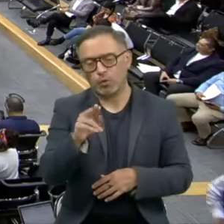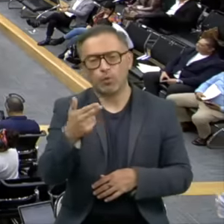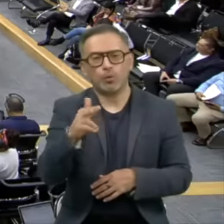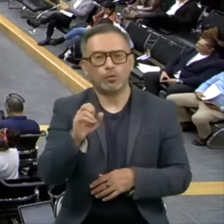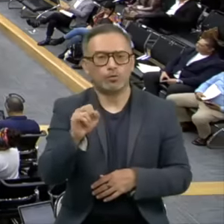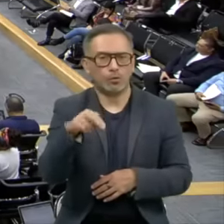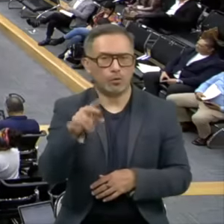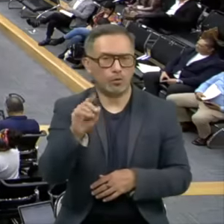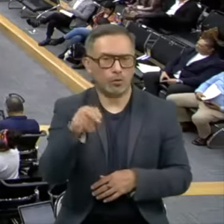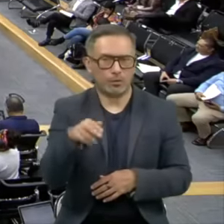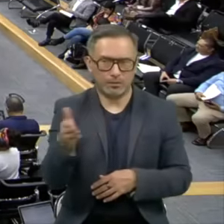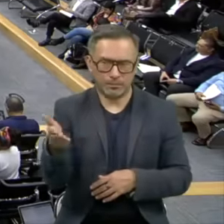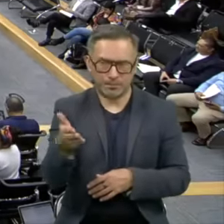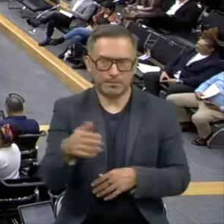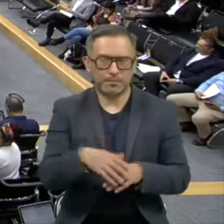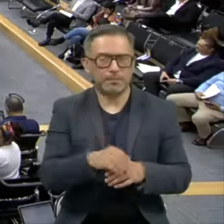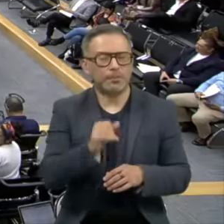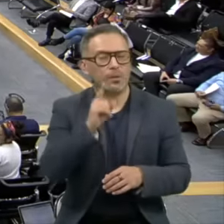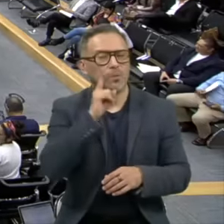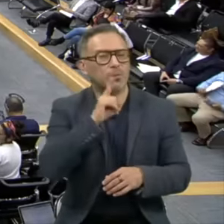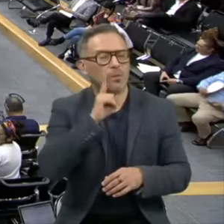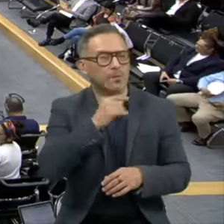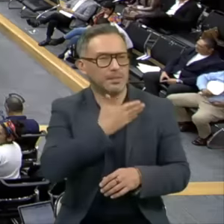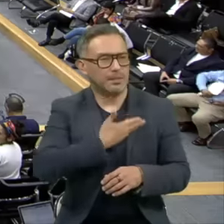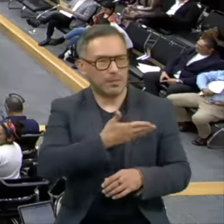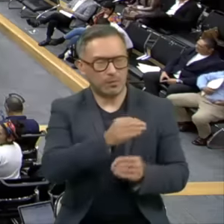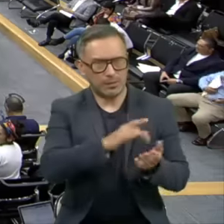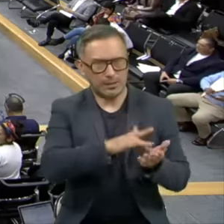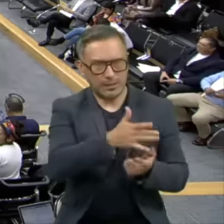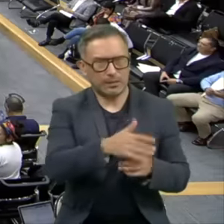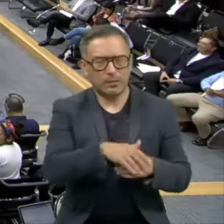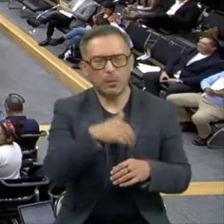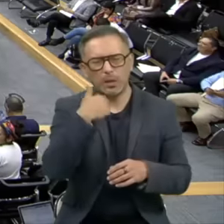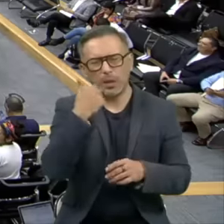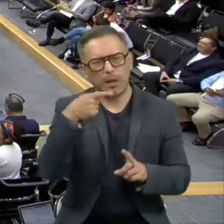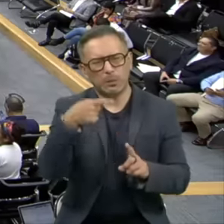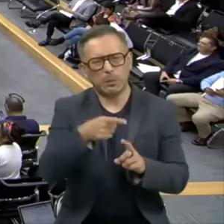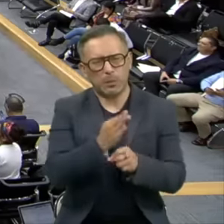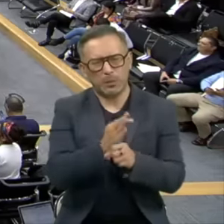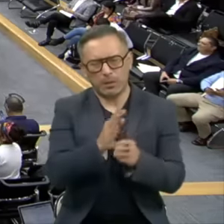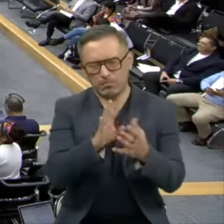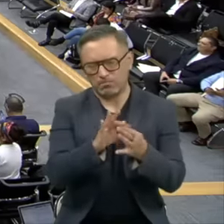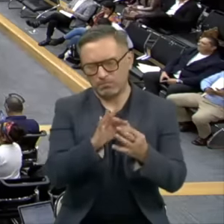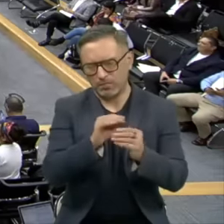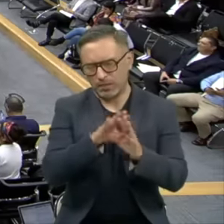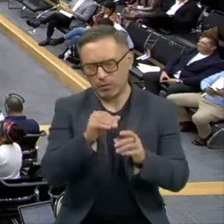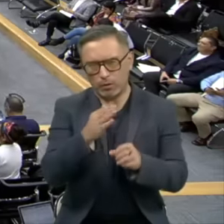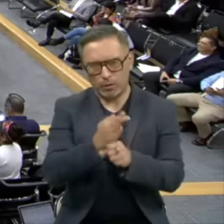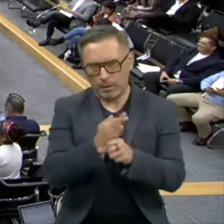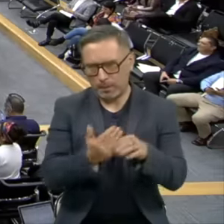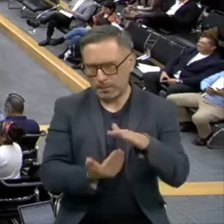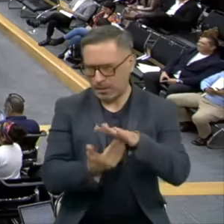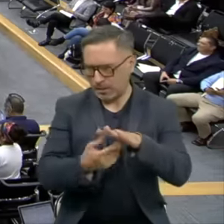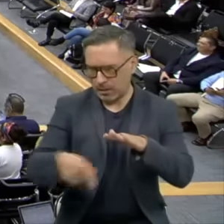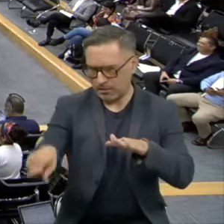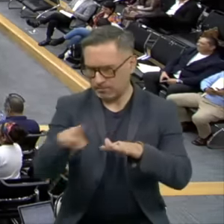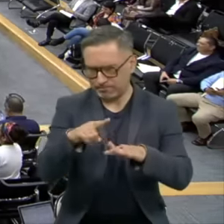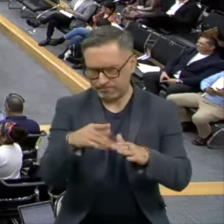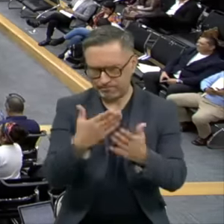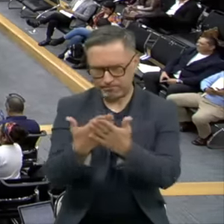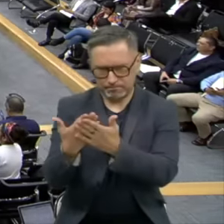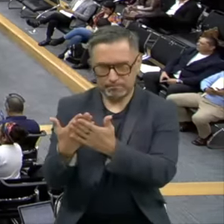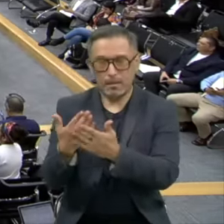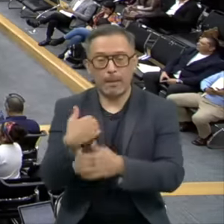Muchas gracias, presidenta. Permítanme hacer algunas precisiones sobre lo que en esta mesa se ha señalado. Acción